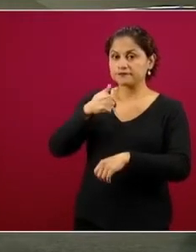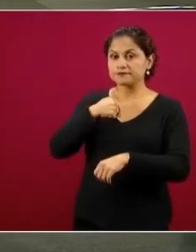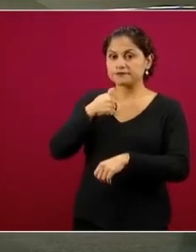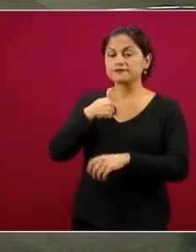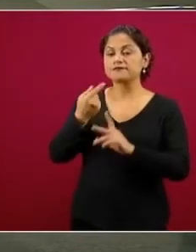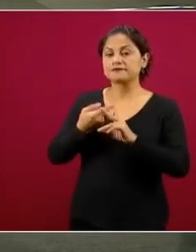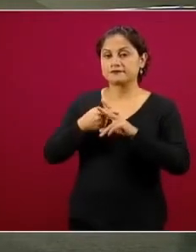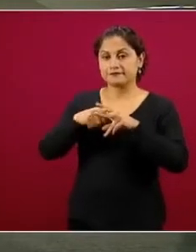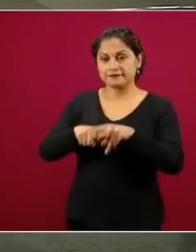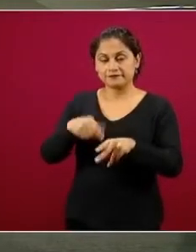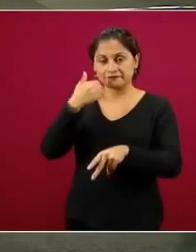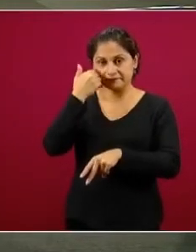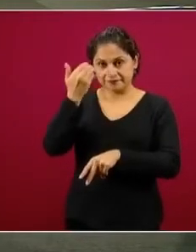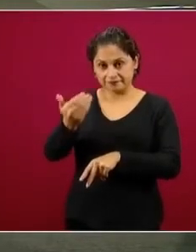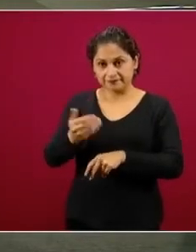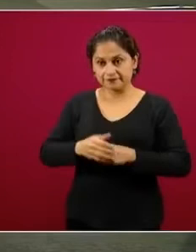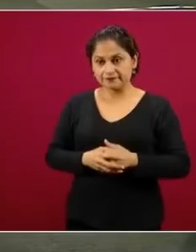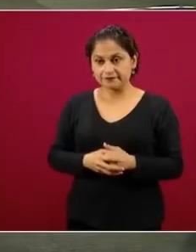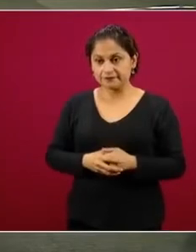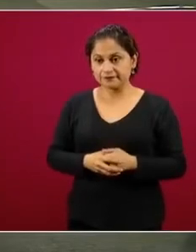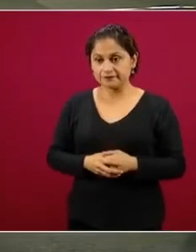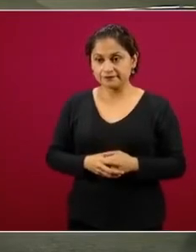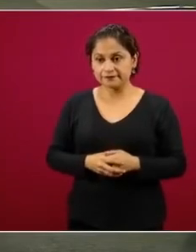19:30 para